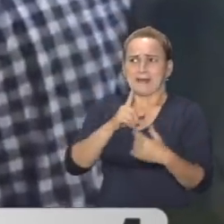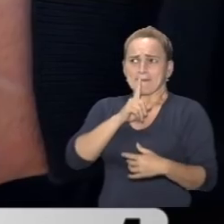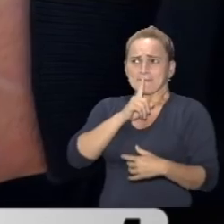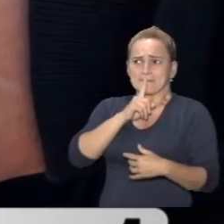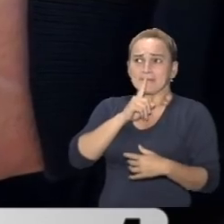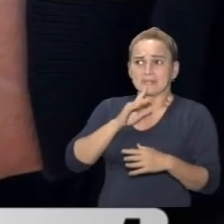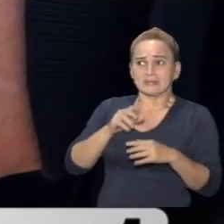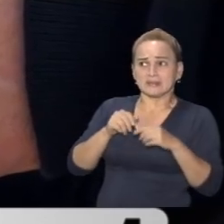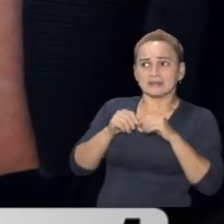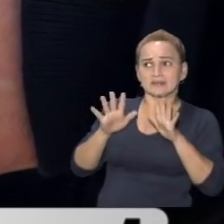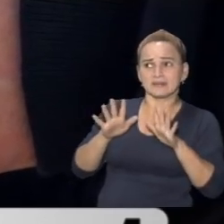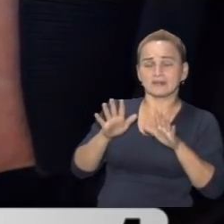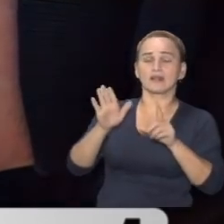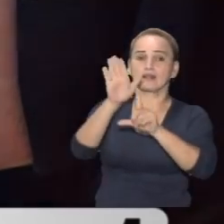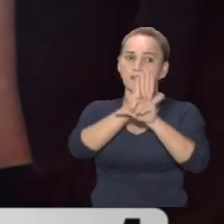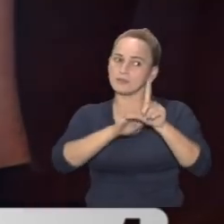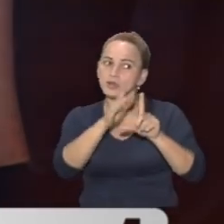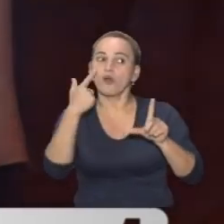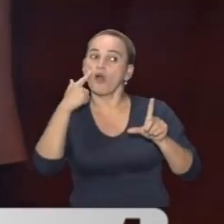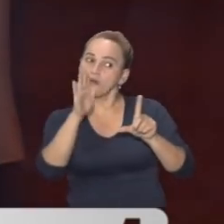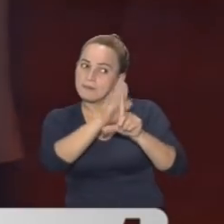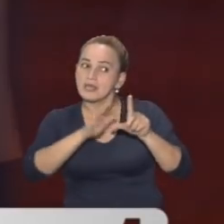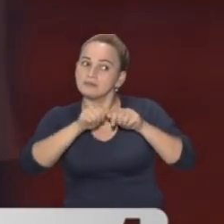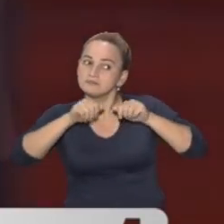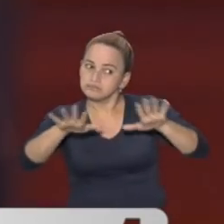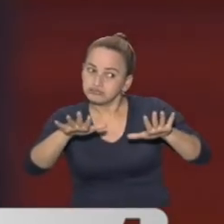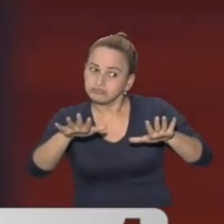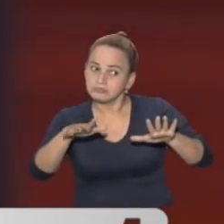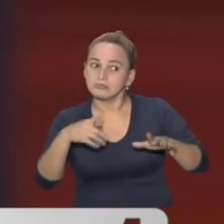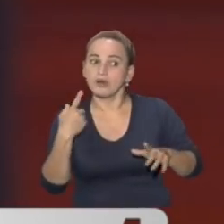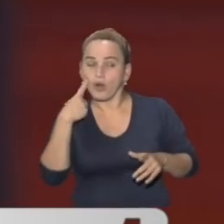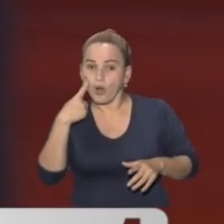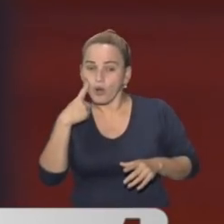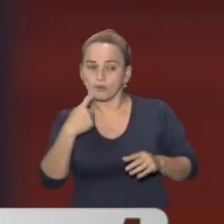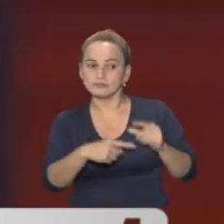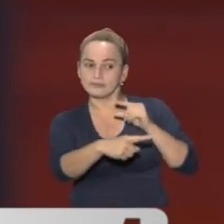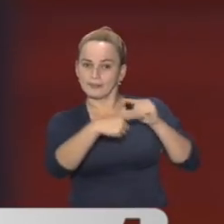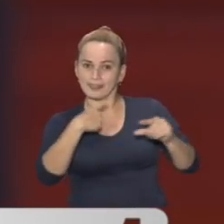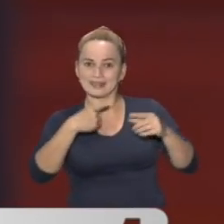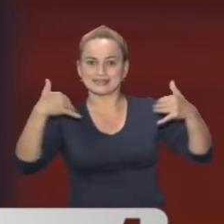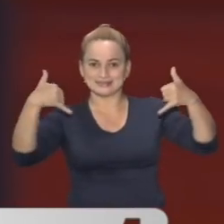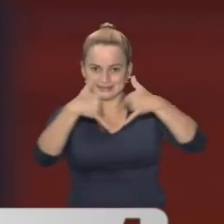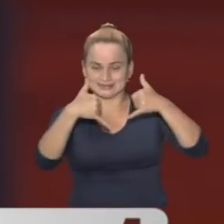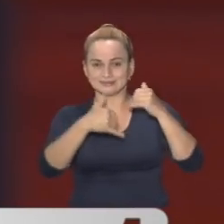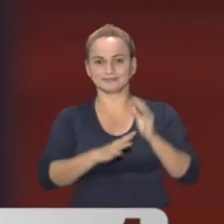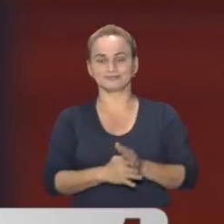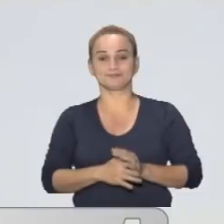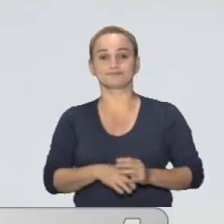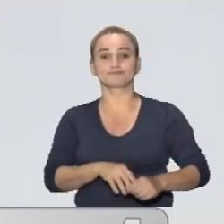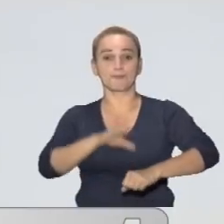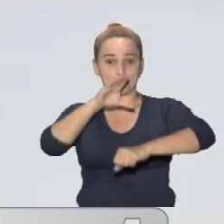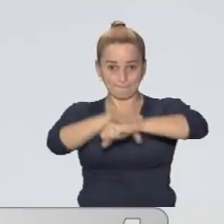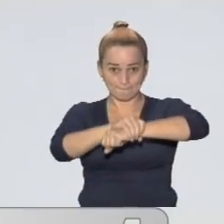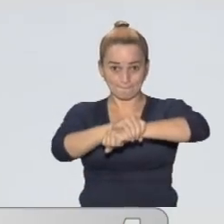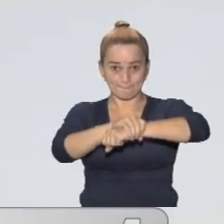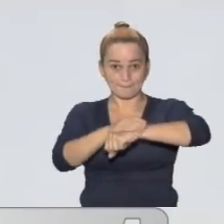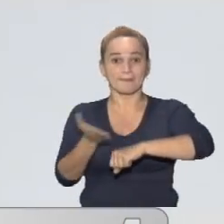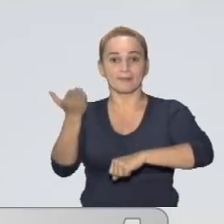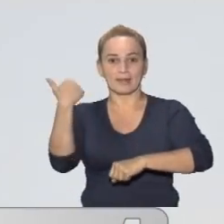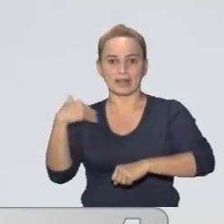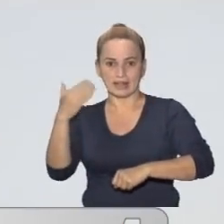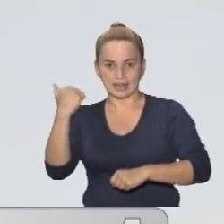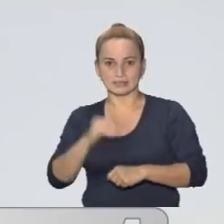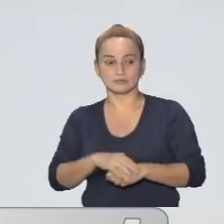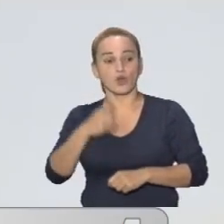de publicar diferentes videos íntimos que la víctima le había enviado por celular. El procesado habría hecho que el menor